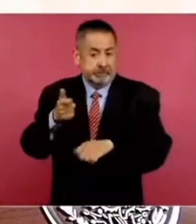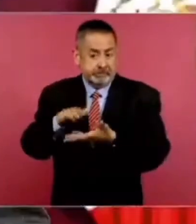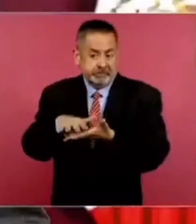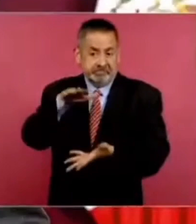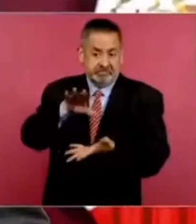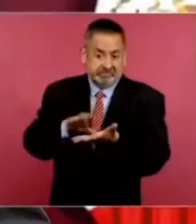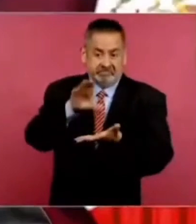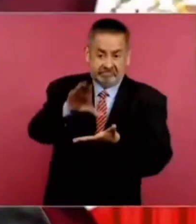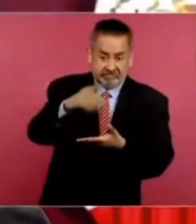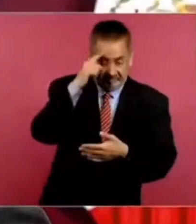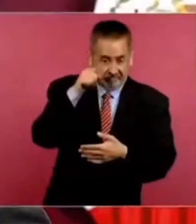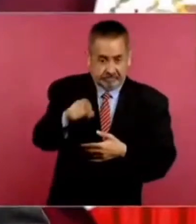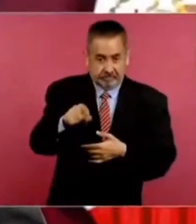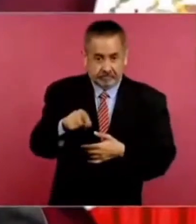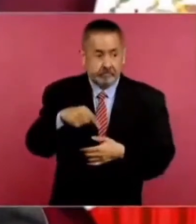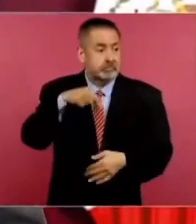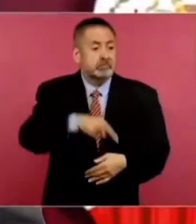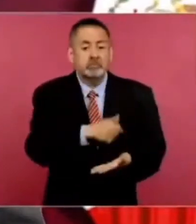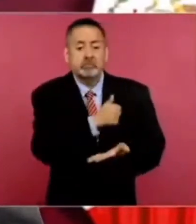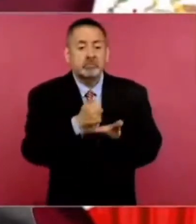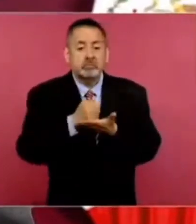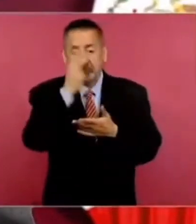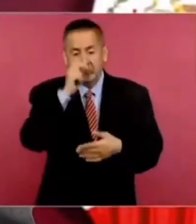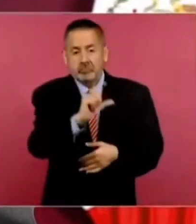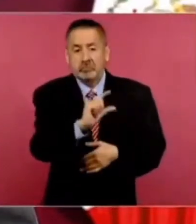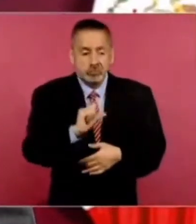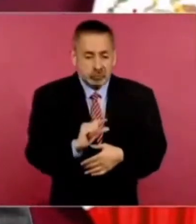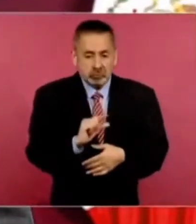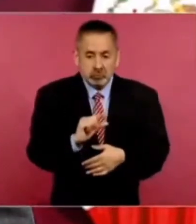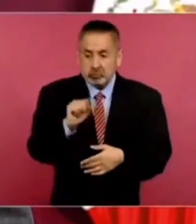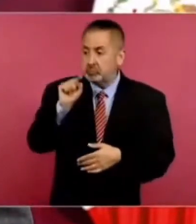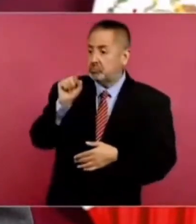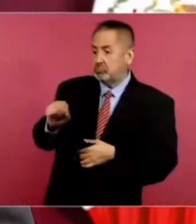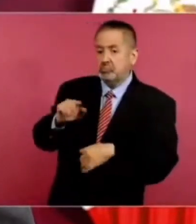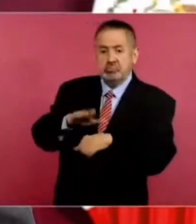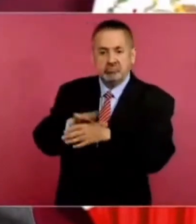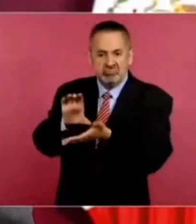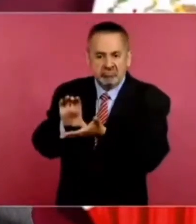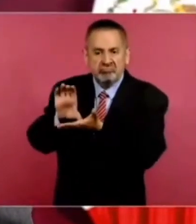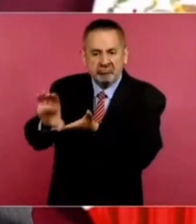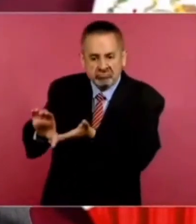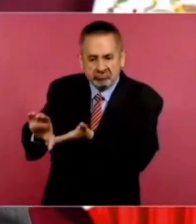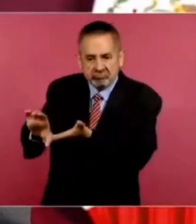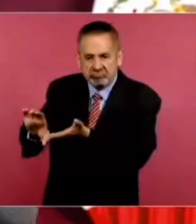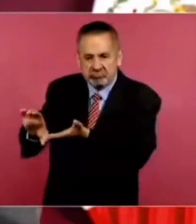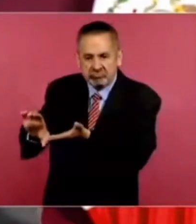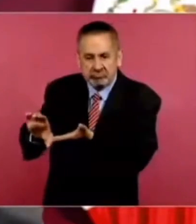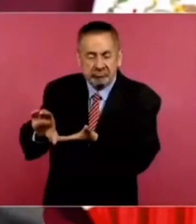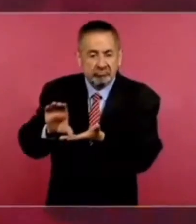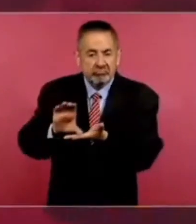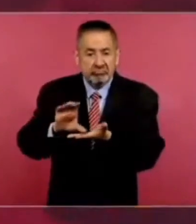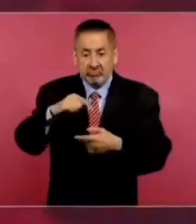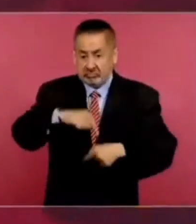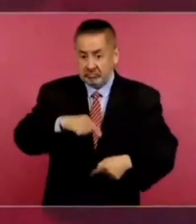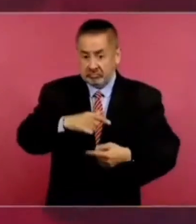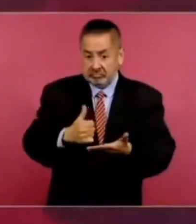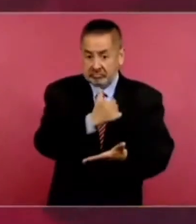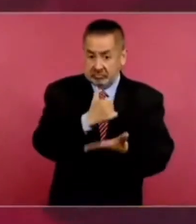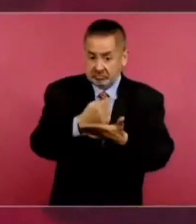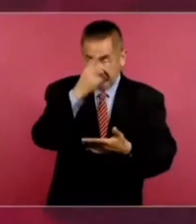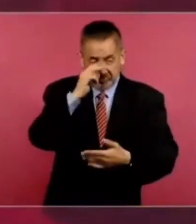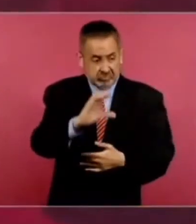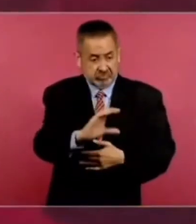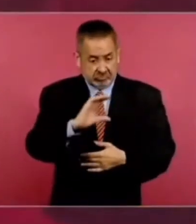incluso más que la Ciudad de México, en participaciones. Se cayeron las participaciones en la Ciudad